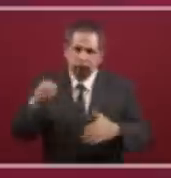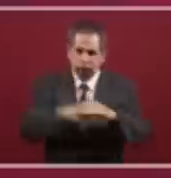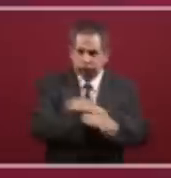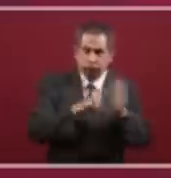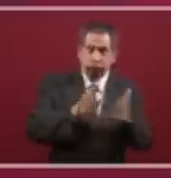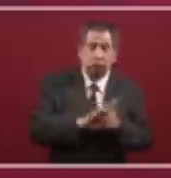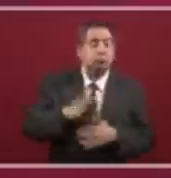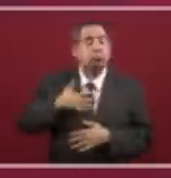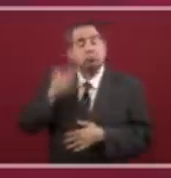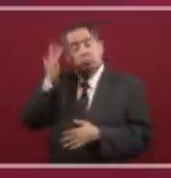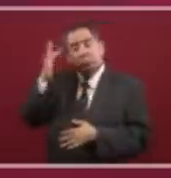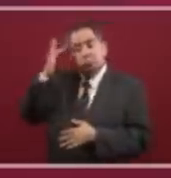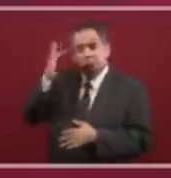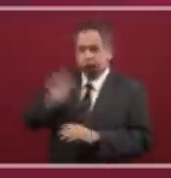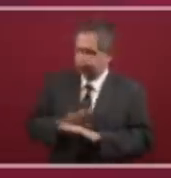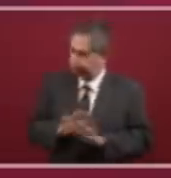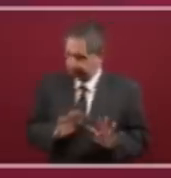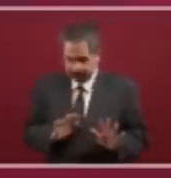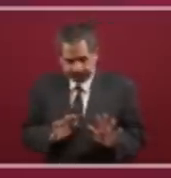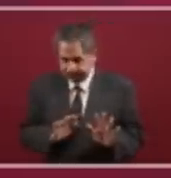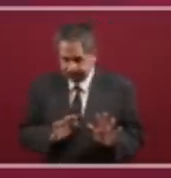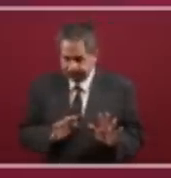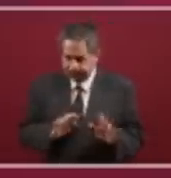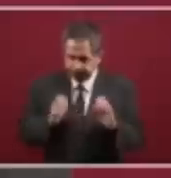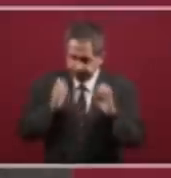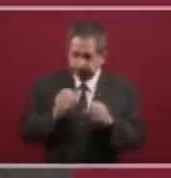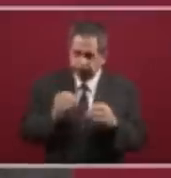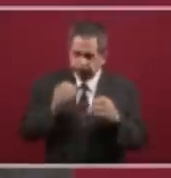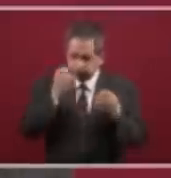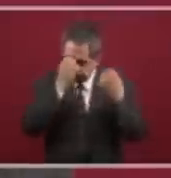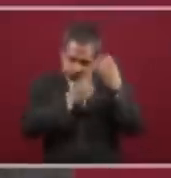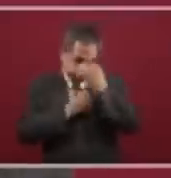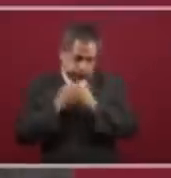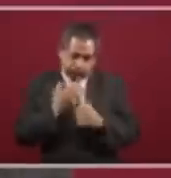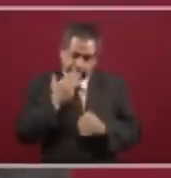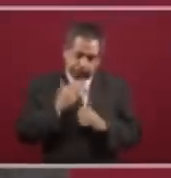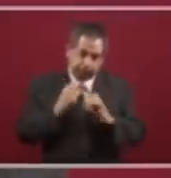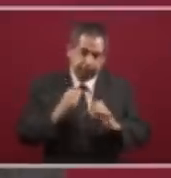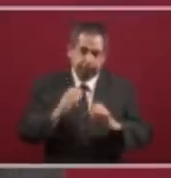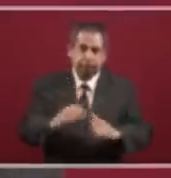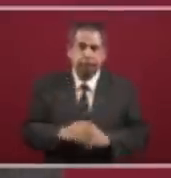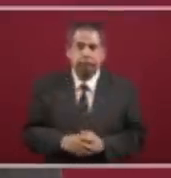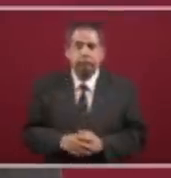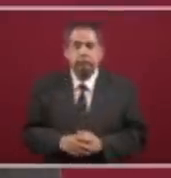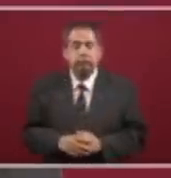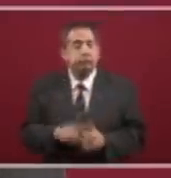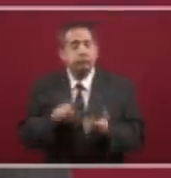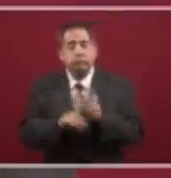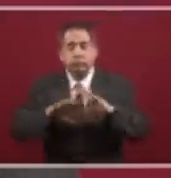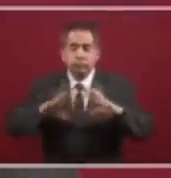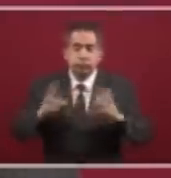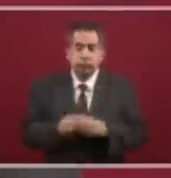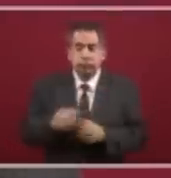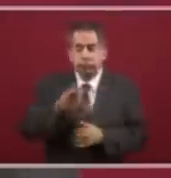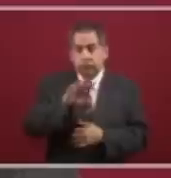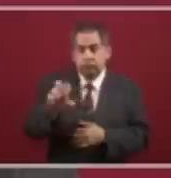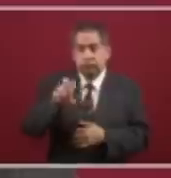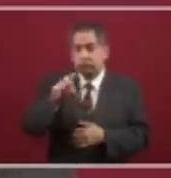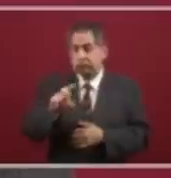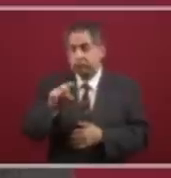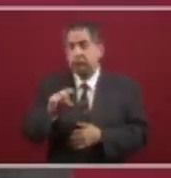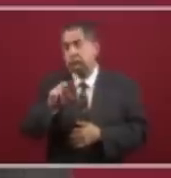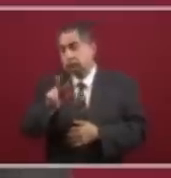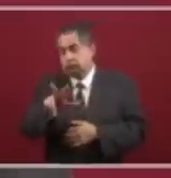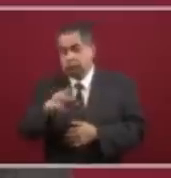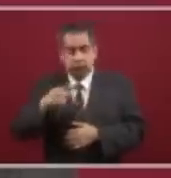quiere presentar como gente que fue a violar sus derechos humanos estamos analizando 538 casos